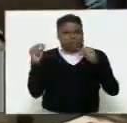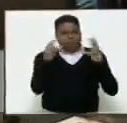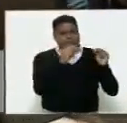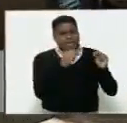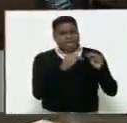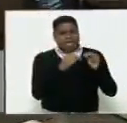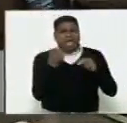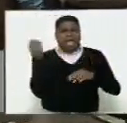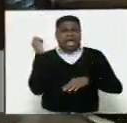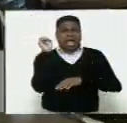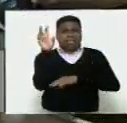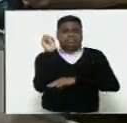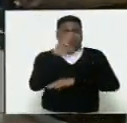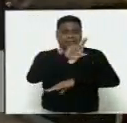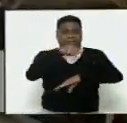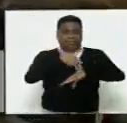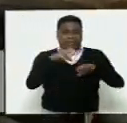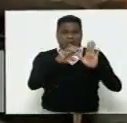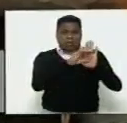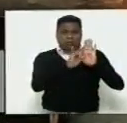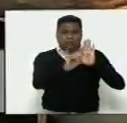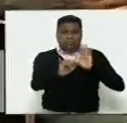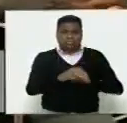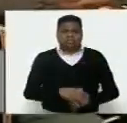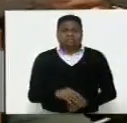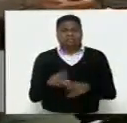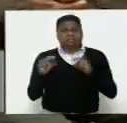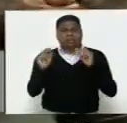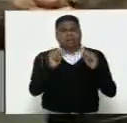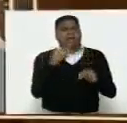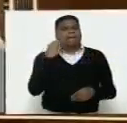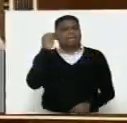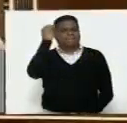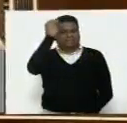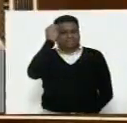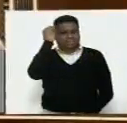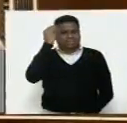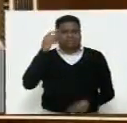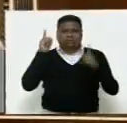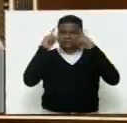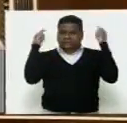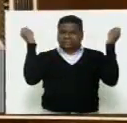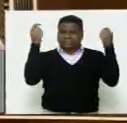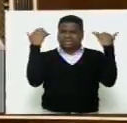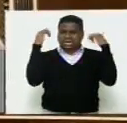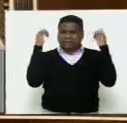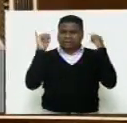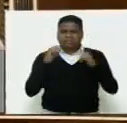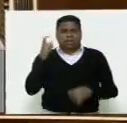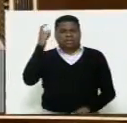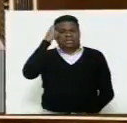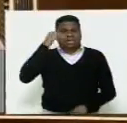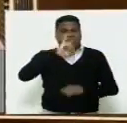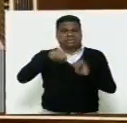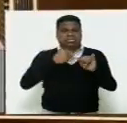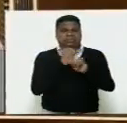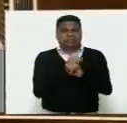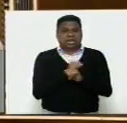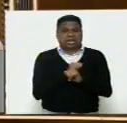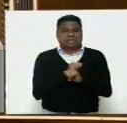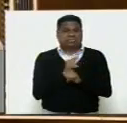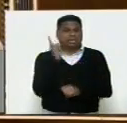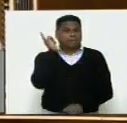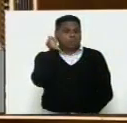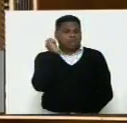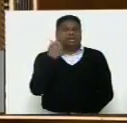Constituyente, en homenaje y en conmemoración al Día Internacional de la Mujer, y también porque creemos